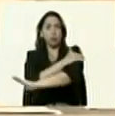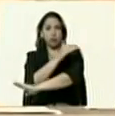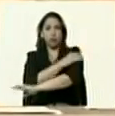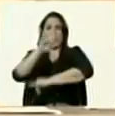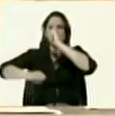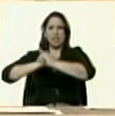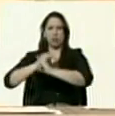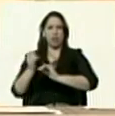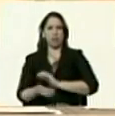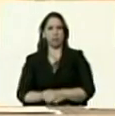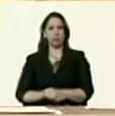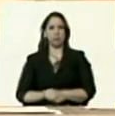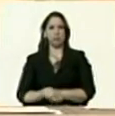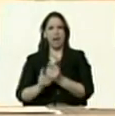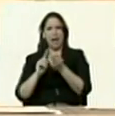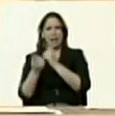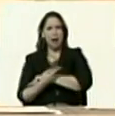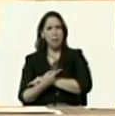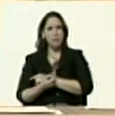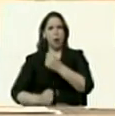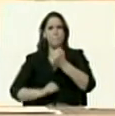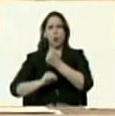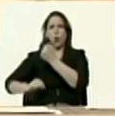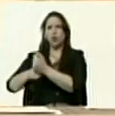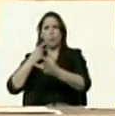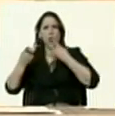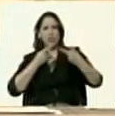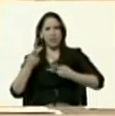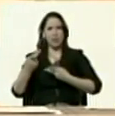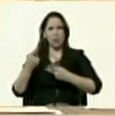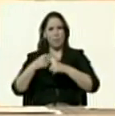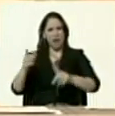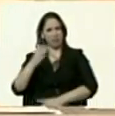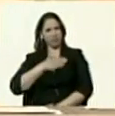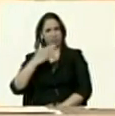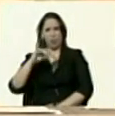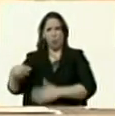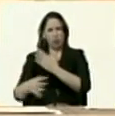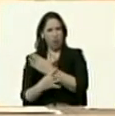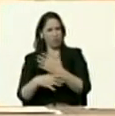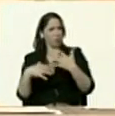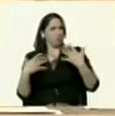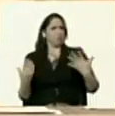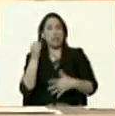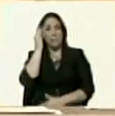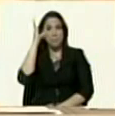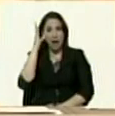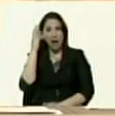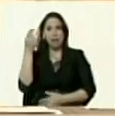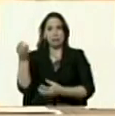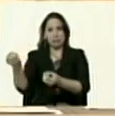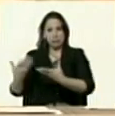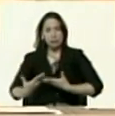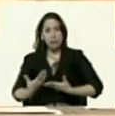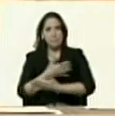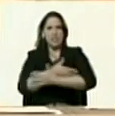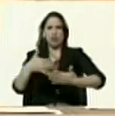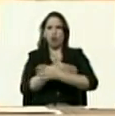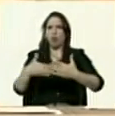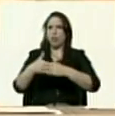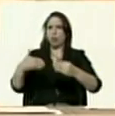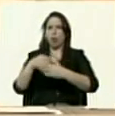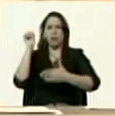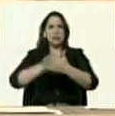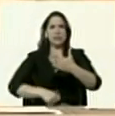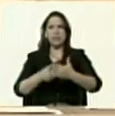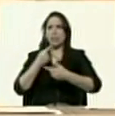internacional a cambio de apoyo político para él, capaz de recibir millones de dólares sin reportárselo